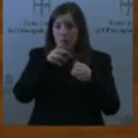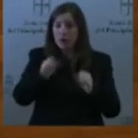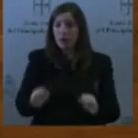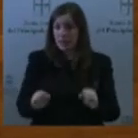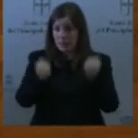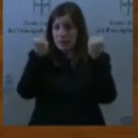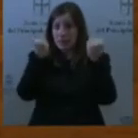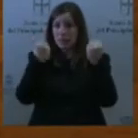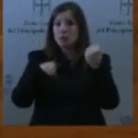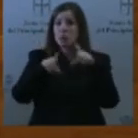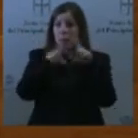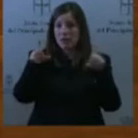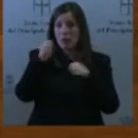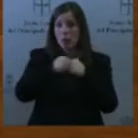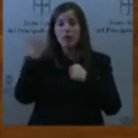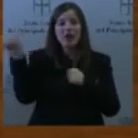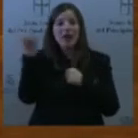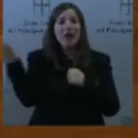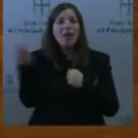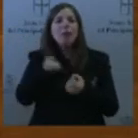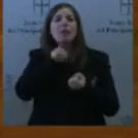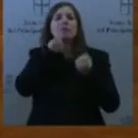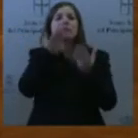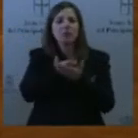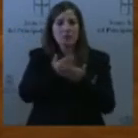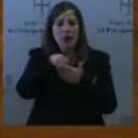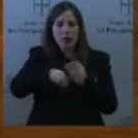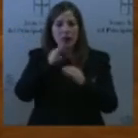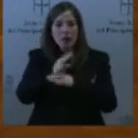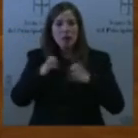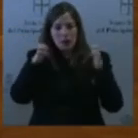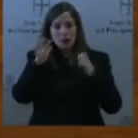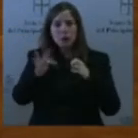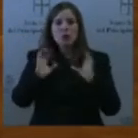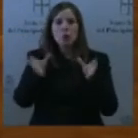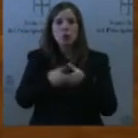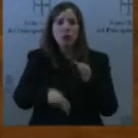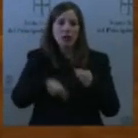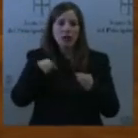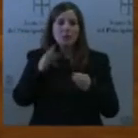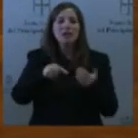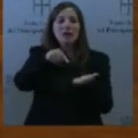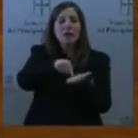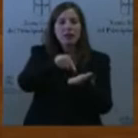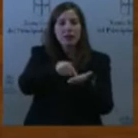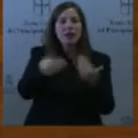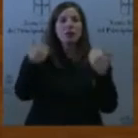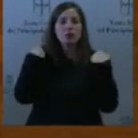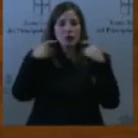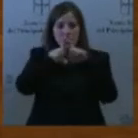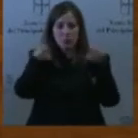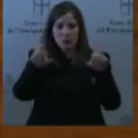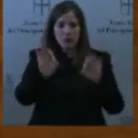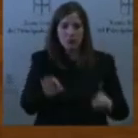ante este Parlamento, ante esta Xunta General, y exigir responsabilidades a la compañía. Toda esta problemática tiene